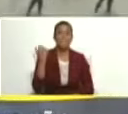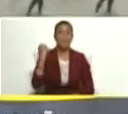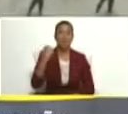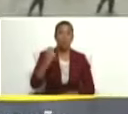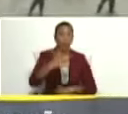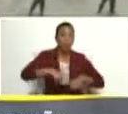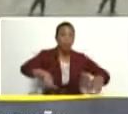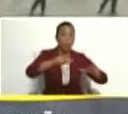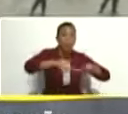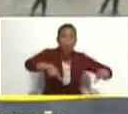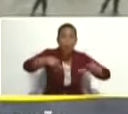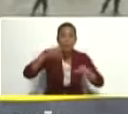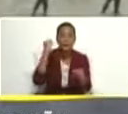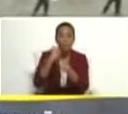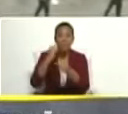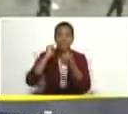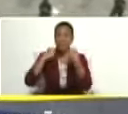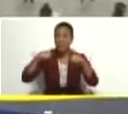las canchas